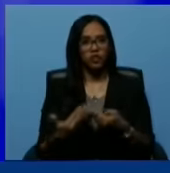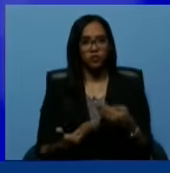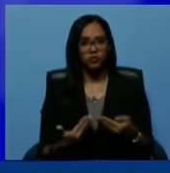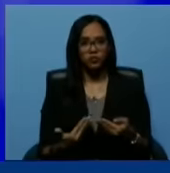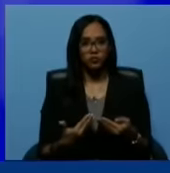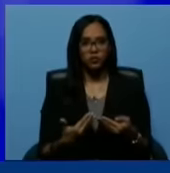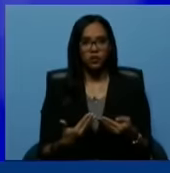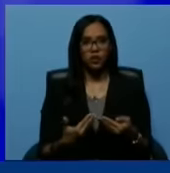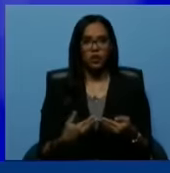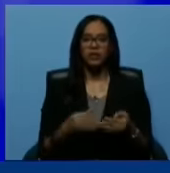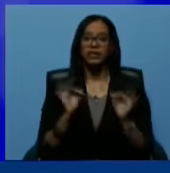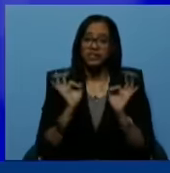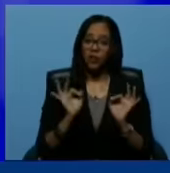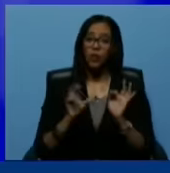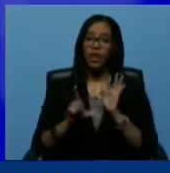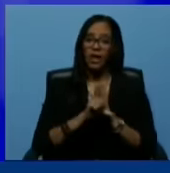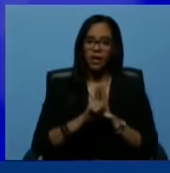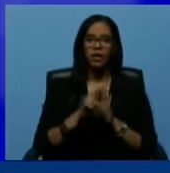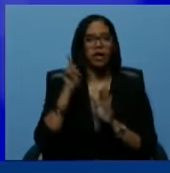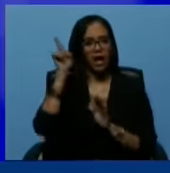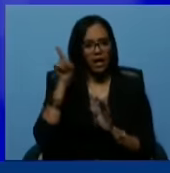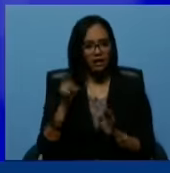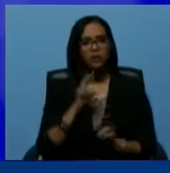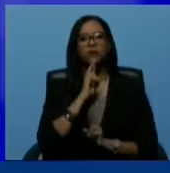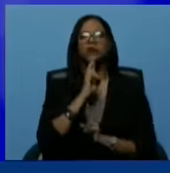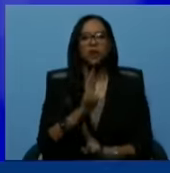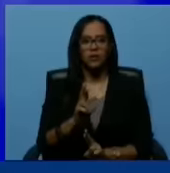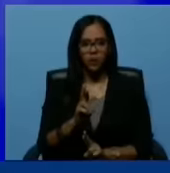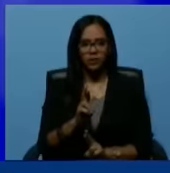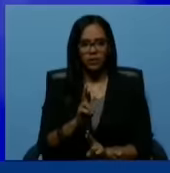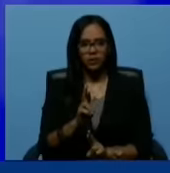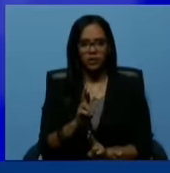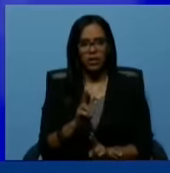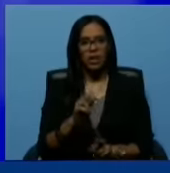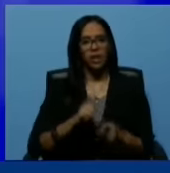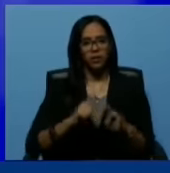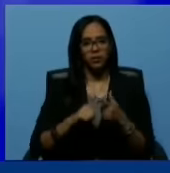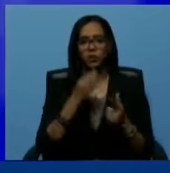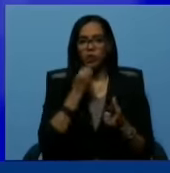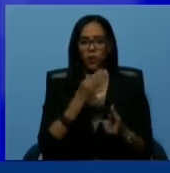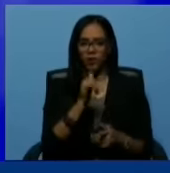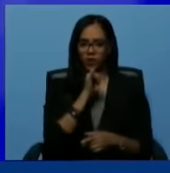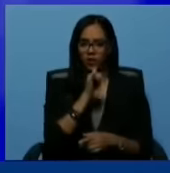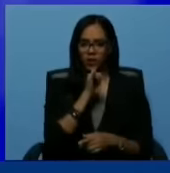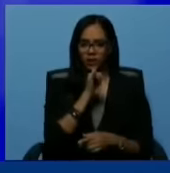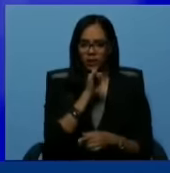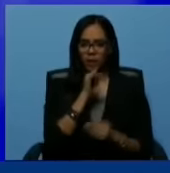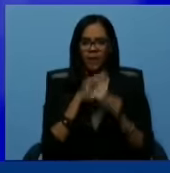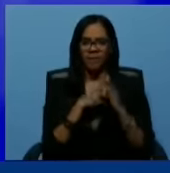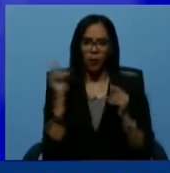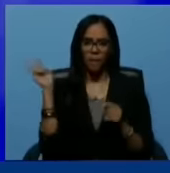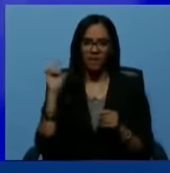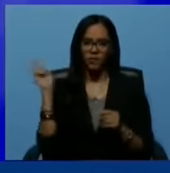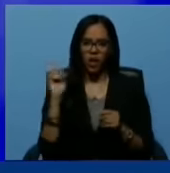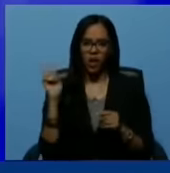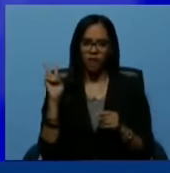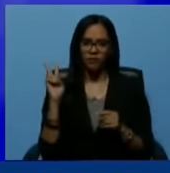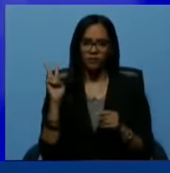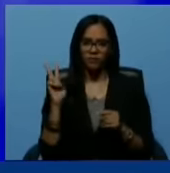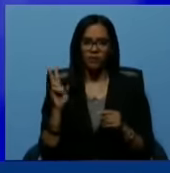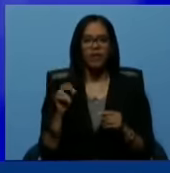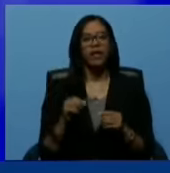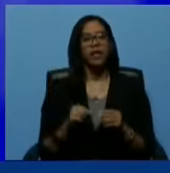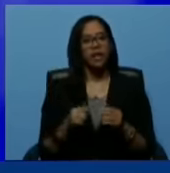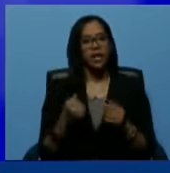llevando, de acuerdo a la ley, ellos darán una sentencia definitiva. Así que creo que es una buena noticia para toda Venezuela que